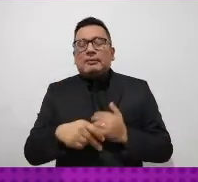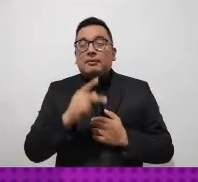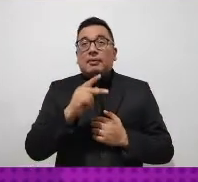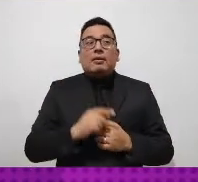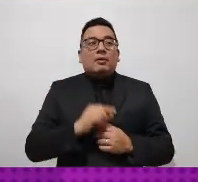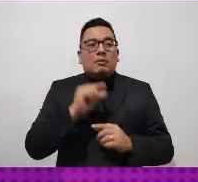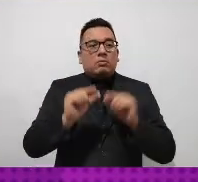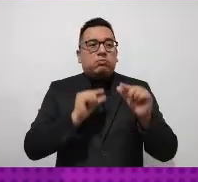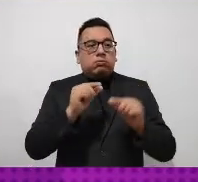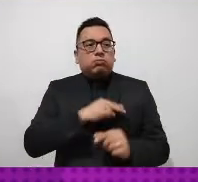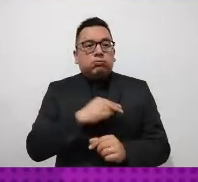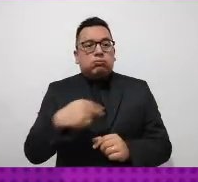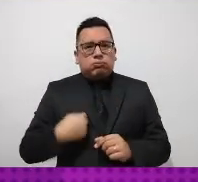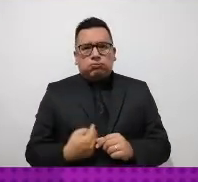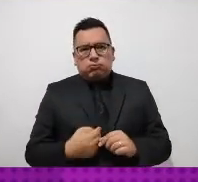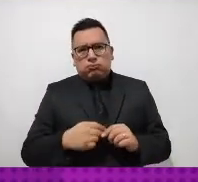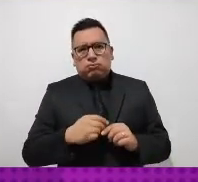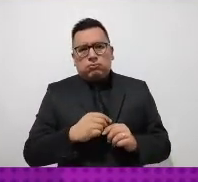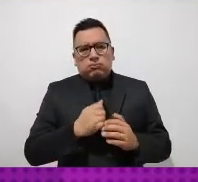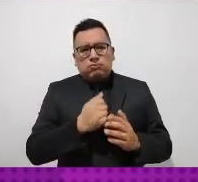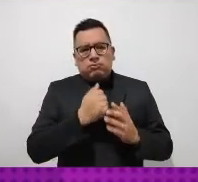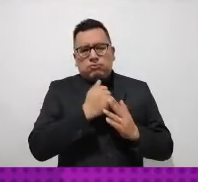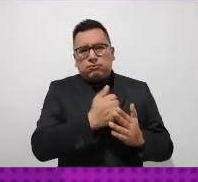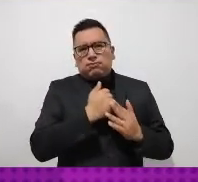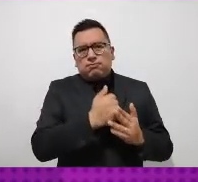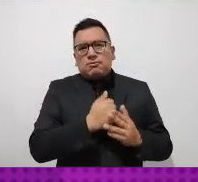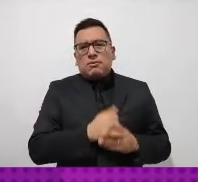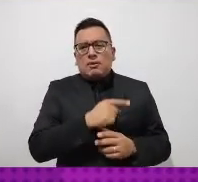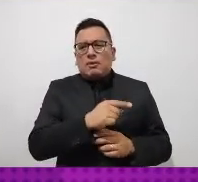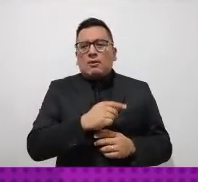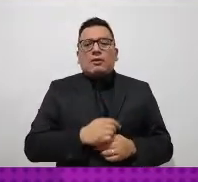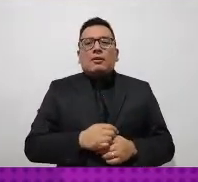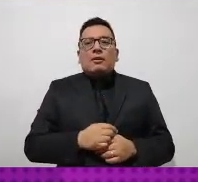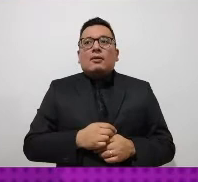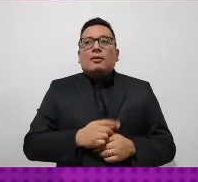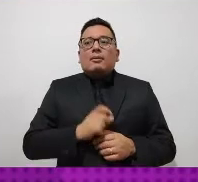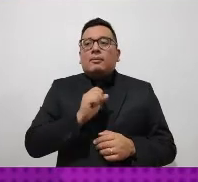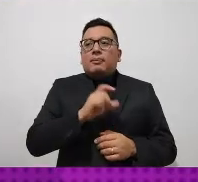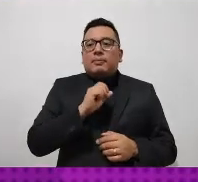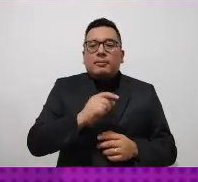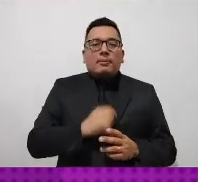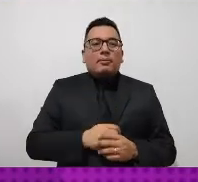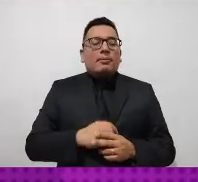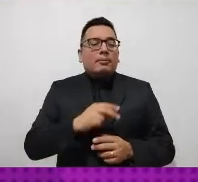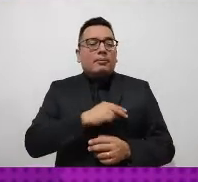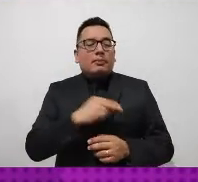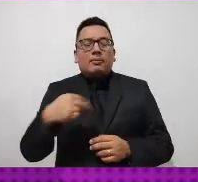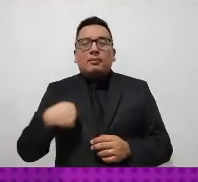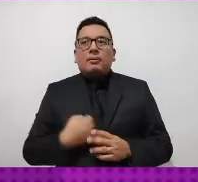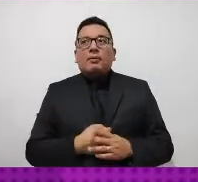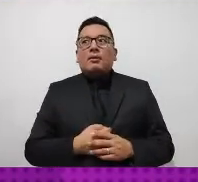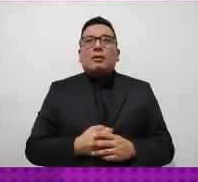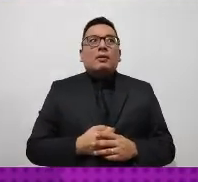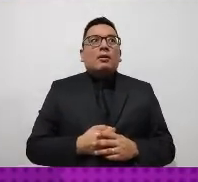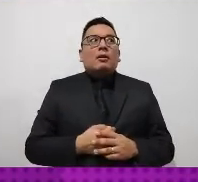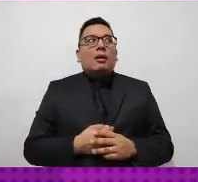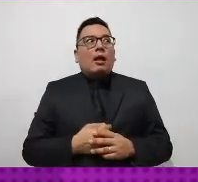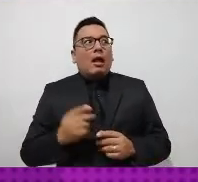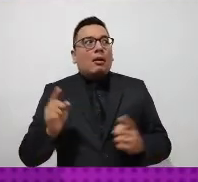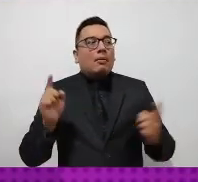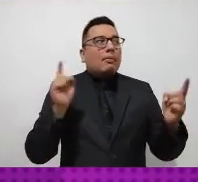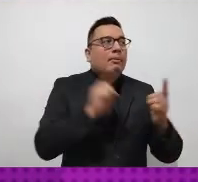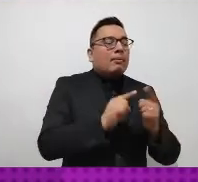fuimos avanzando y visitando más ayuntamientos, y ellas mismas cuando llegábamos llamaban a la